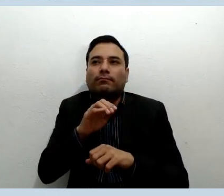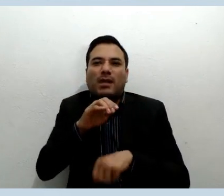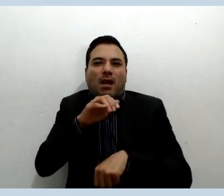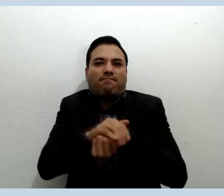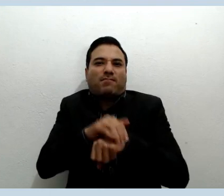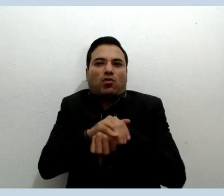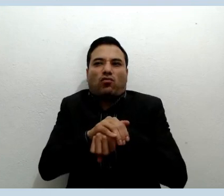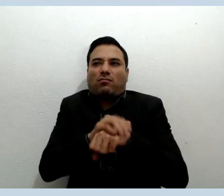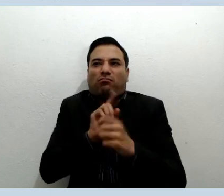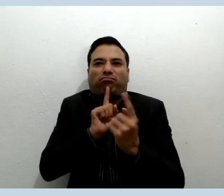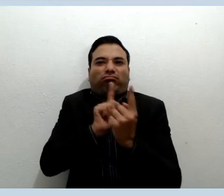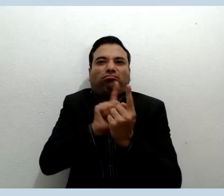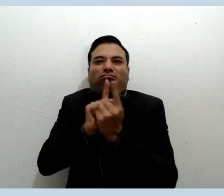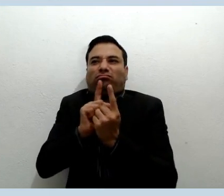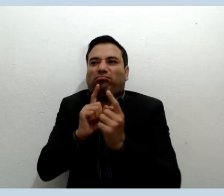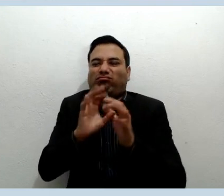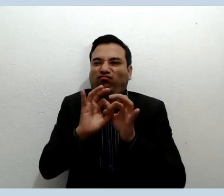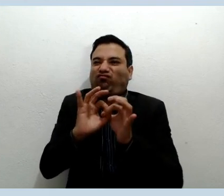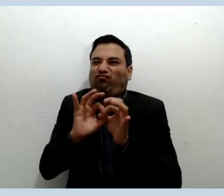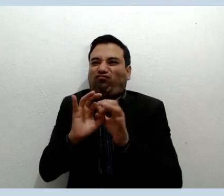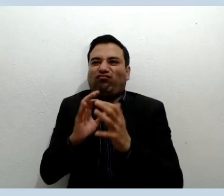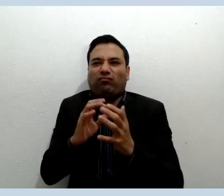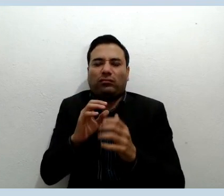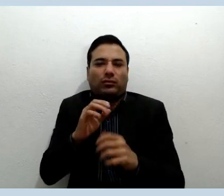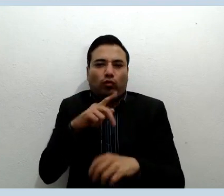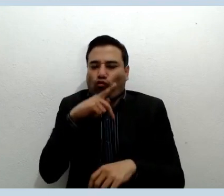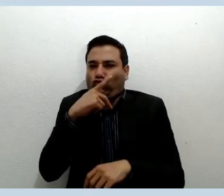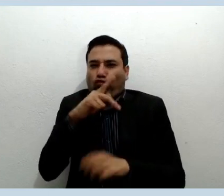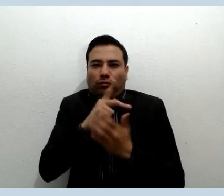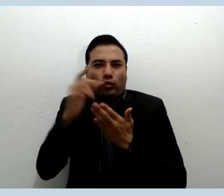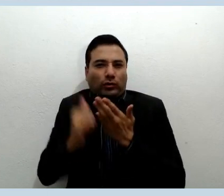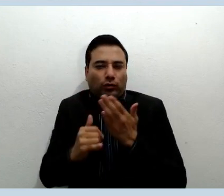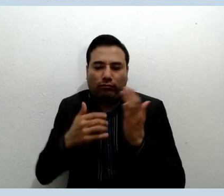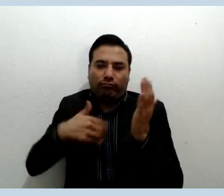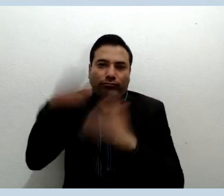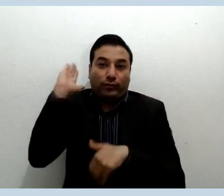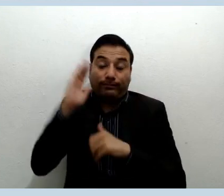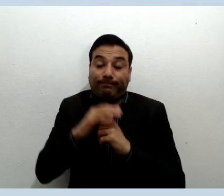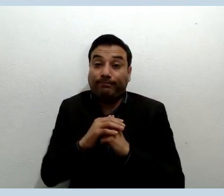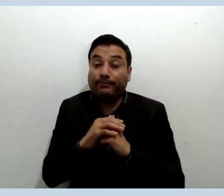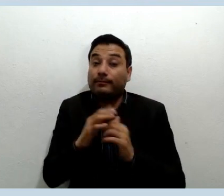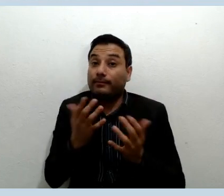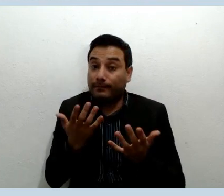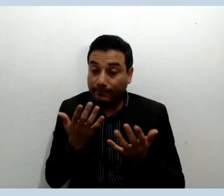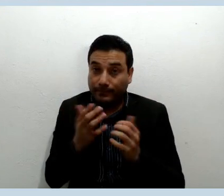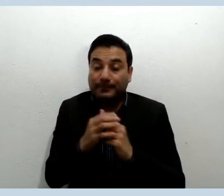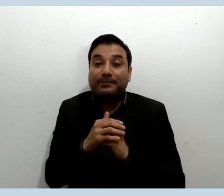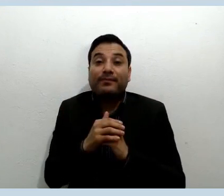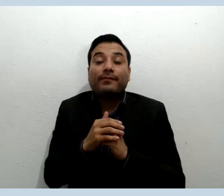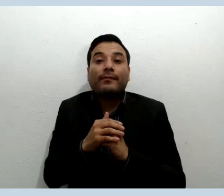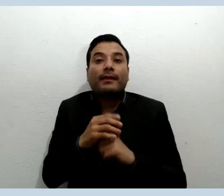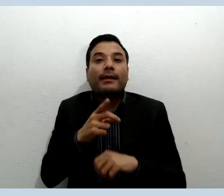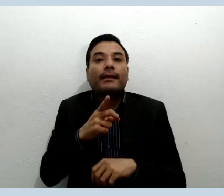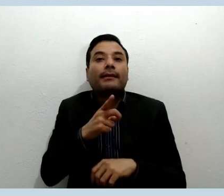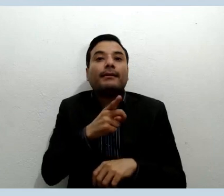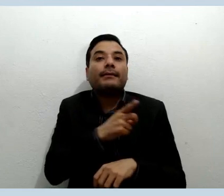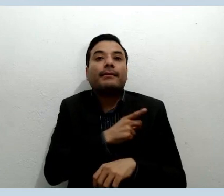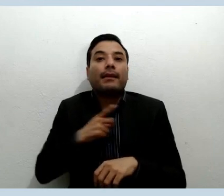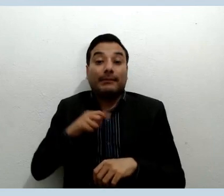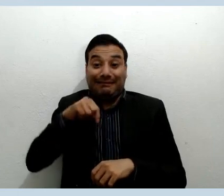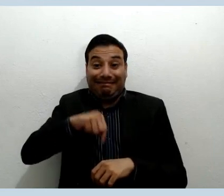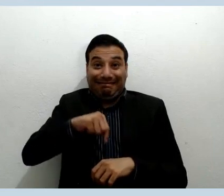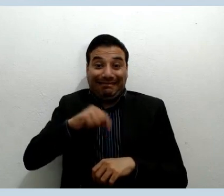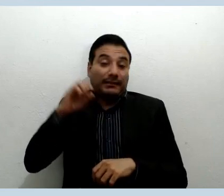cree todo porque ya que estamos cerrando también creo que es importante reconocer a la parte interna de la cra